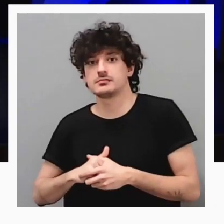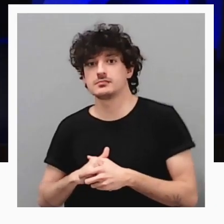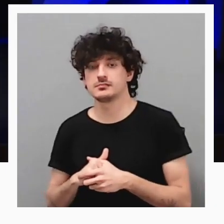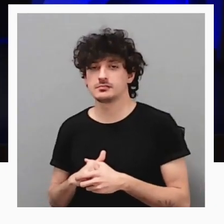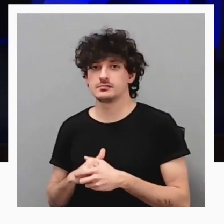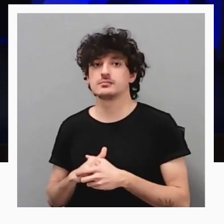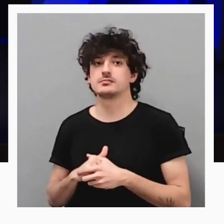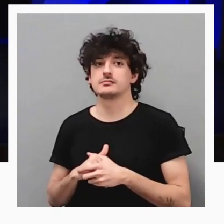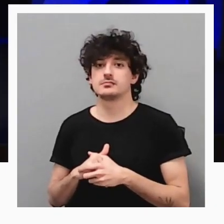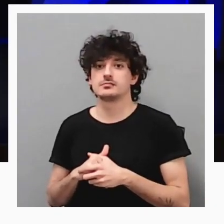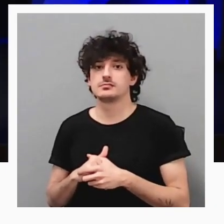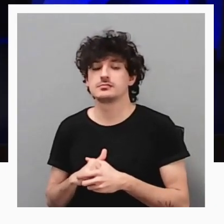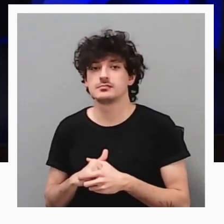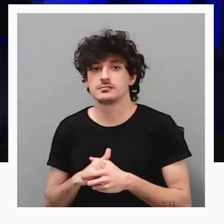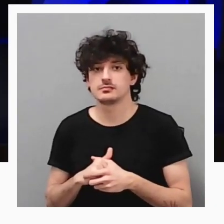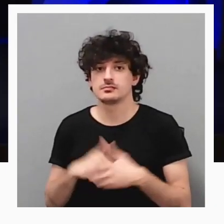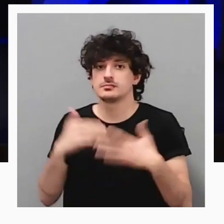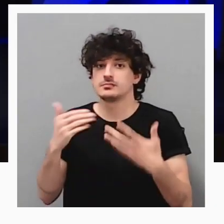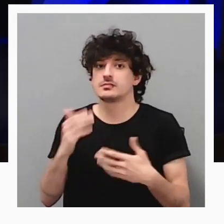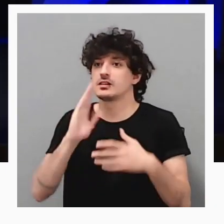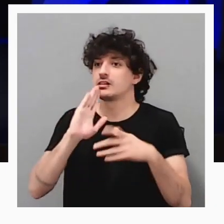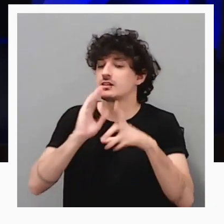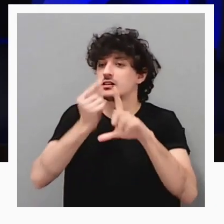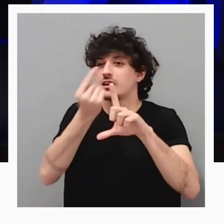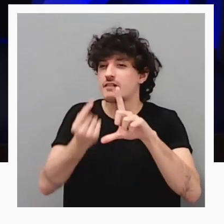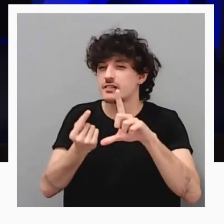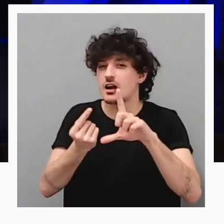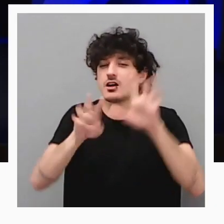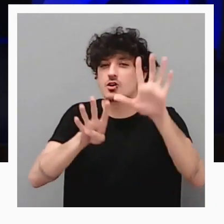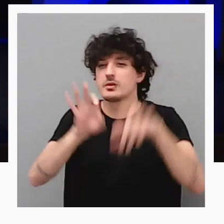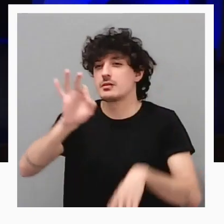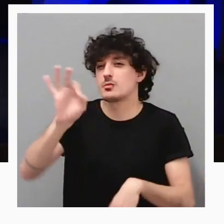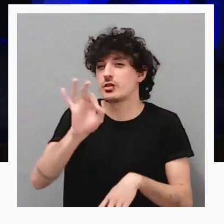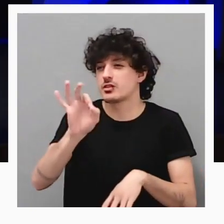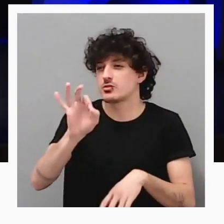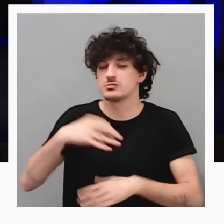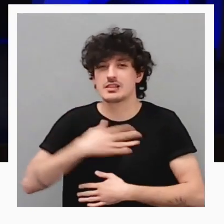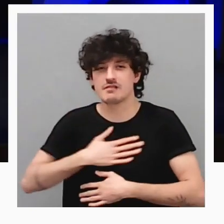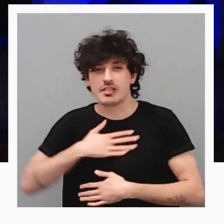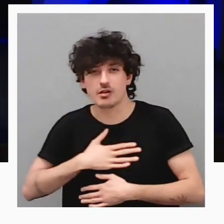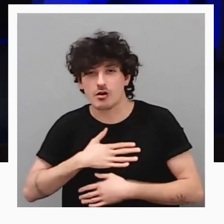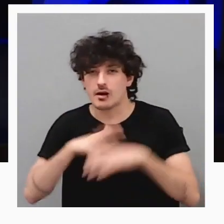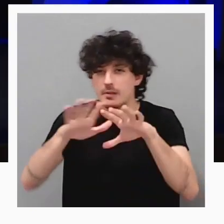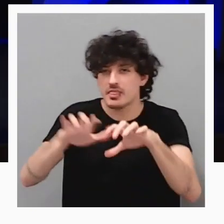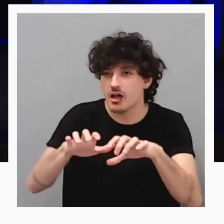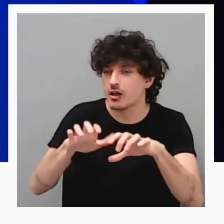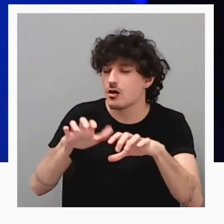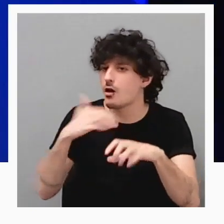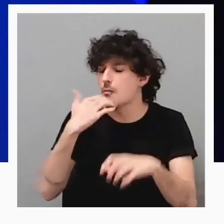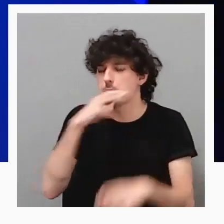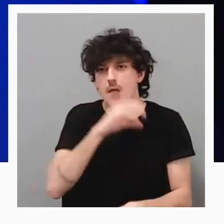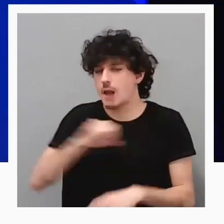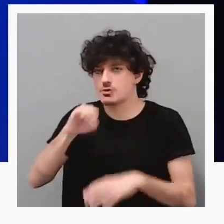No puedo dejar pasar esa gráfica de 90% de aprendizaje, 95% de satisfacción. Eso es el paraíso para un docente. Eso es,